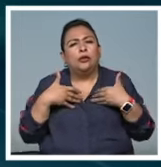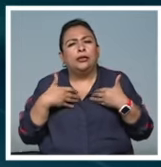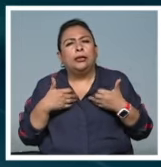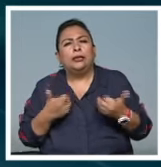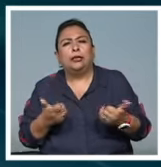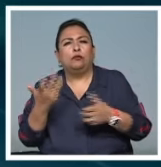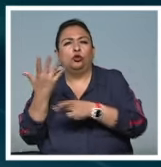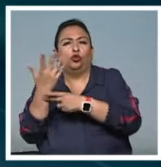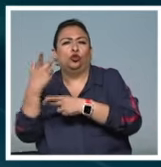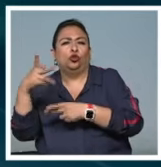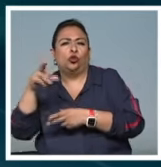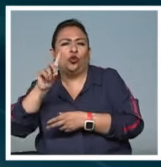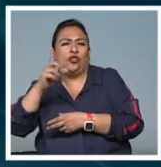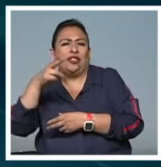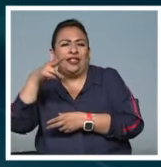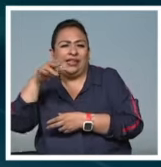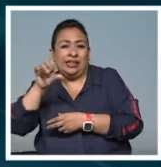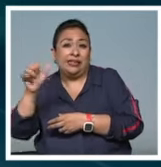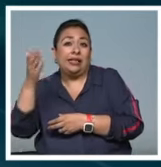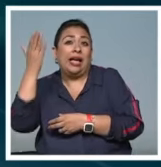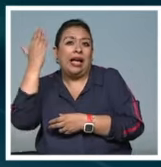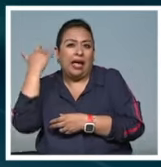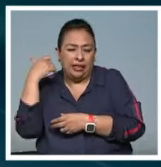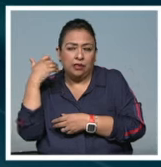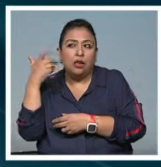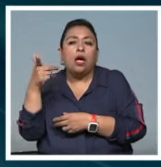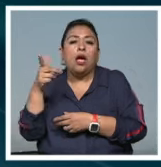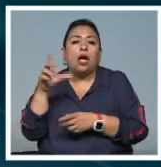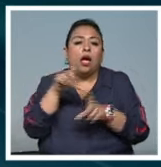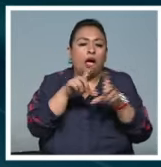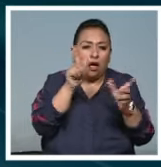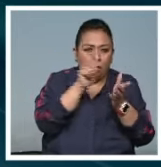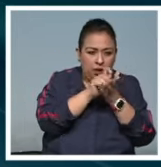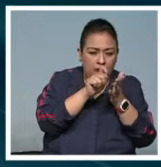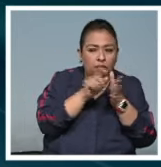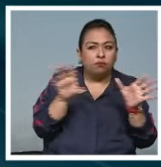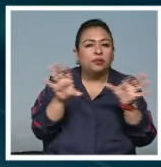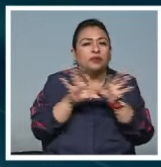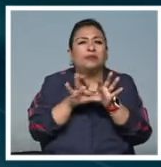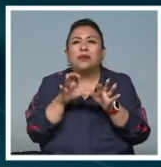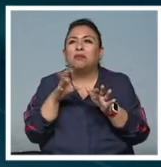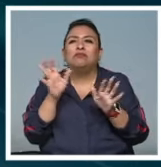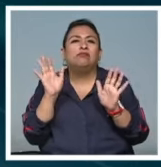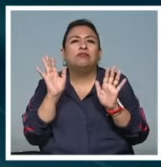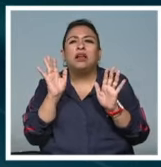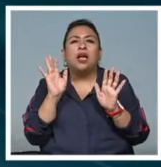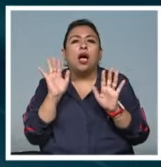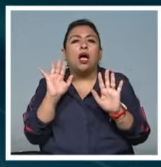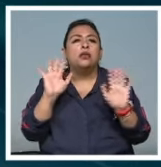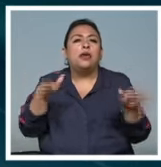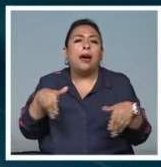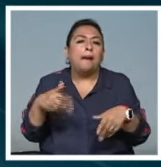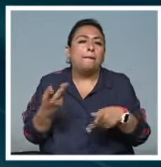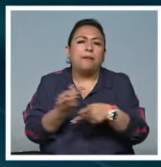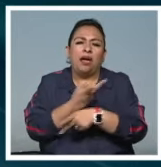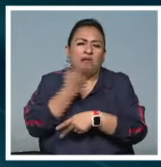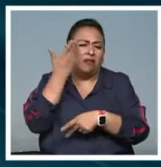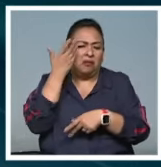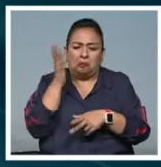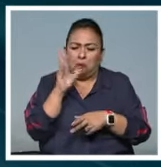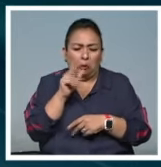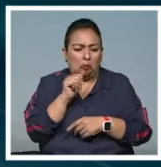cosas que dice o que decía Germán Dehesa que no han pasado para nada. El